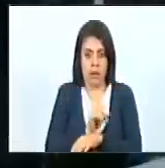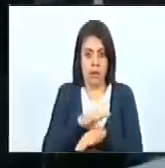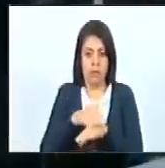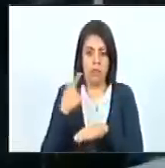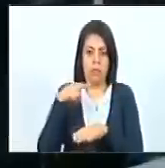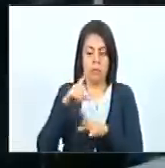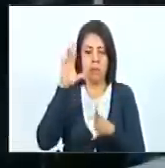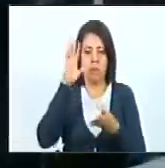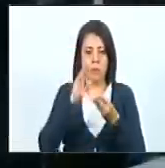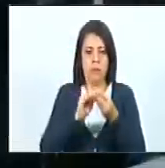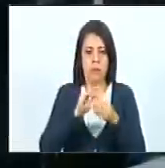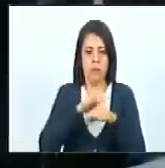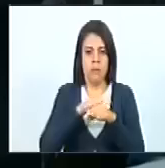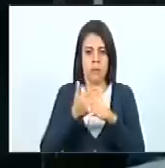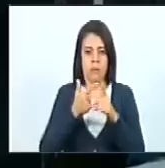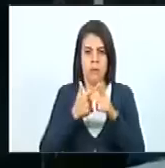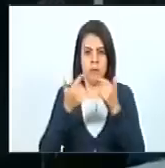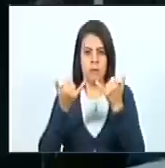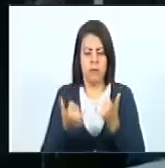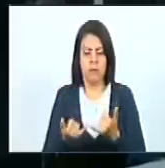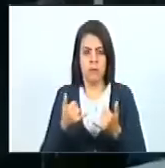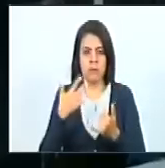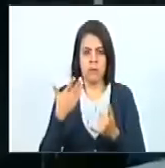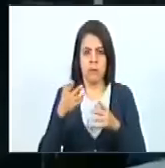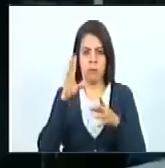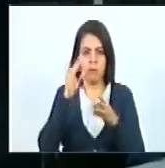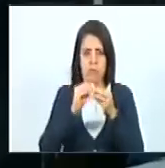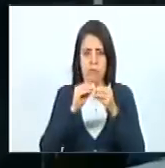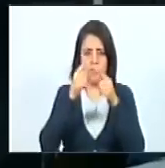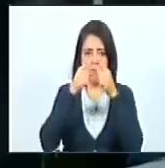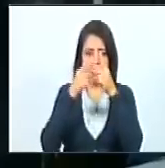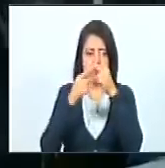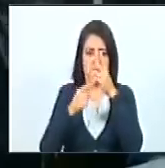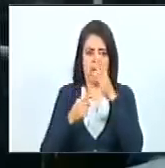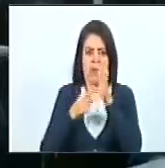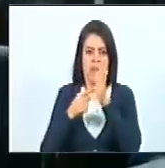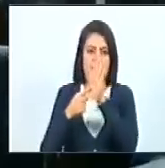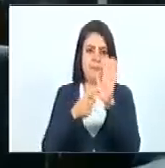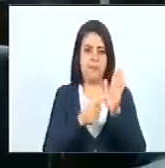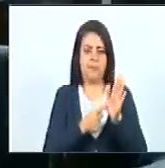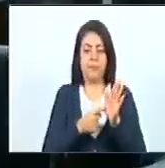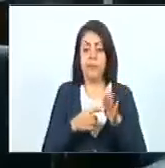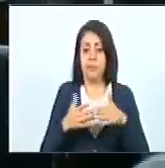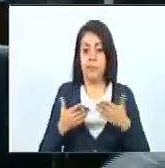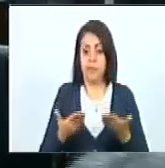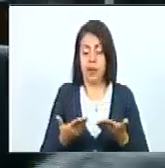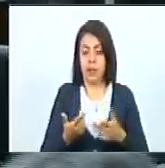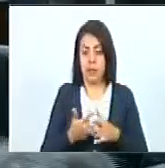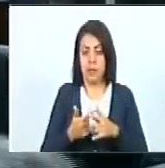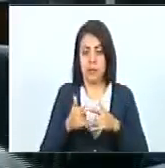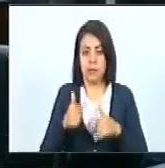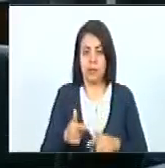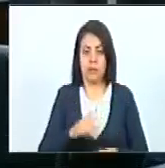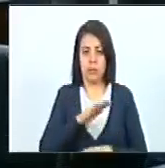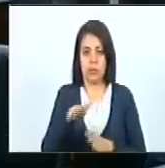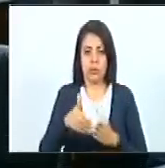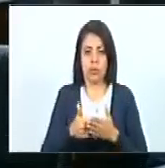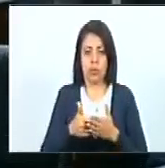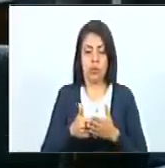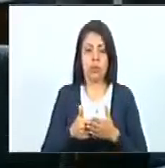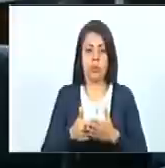los resultados ya cuantitativamente en función de todo lo que